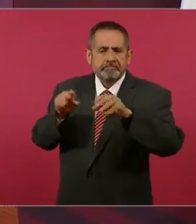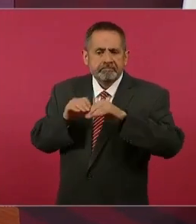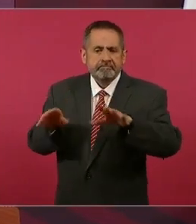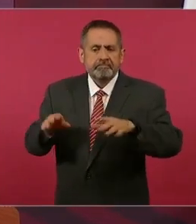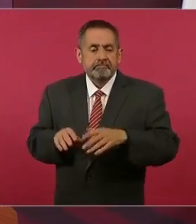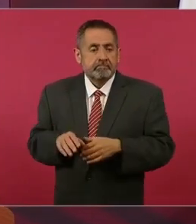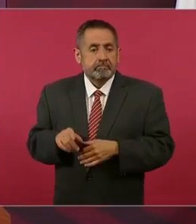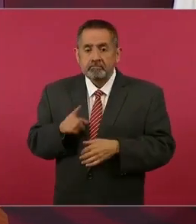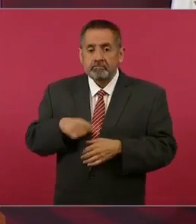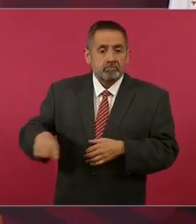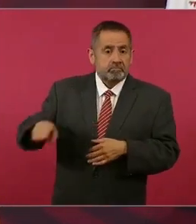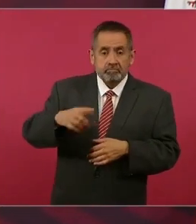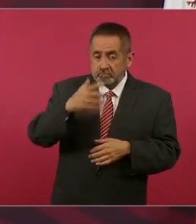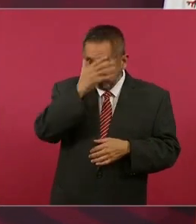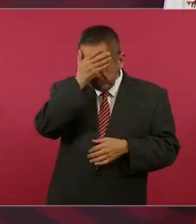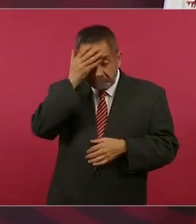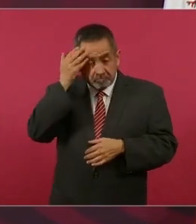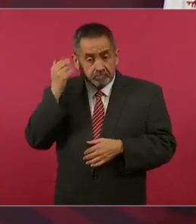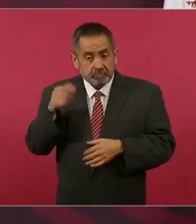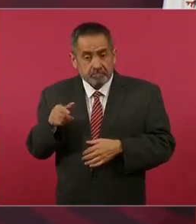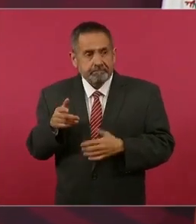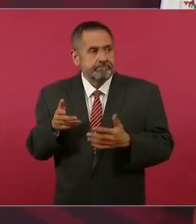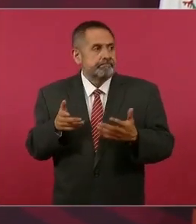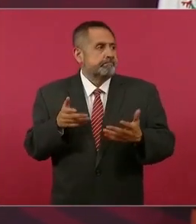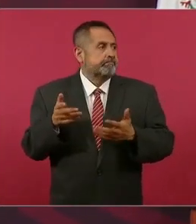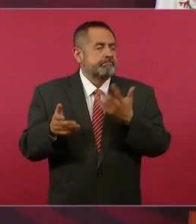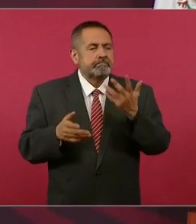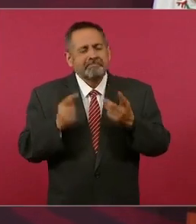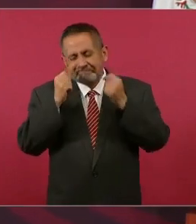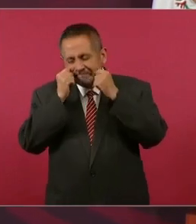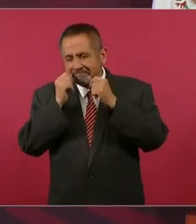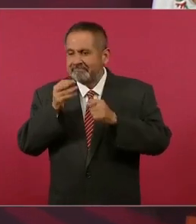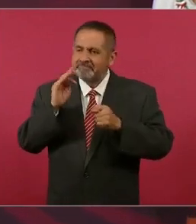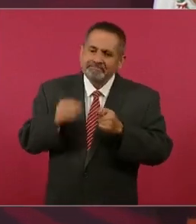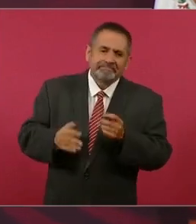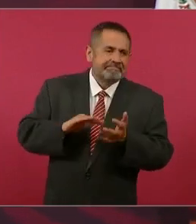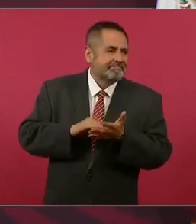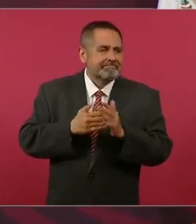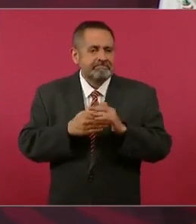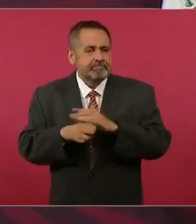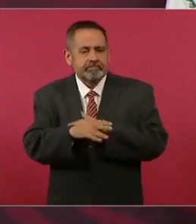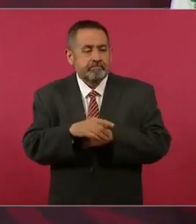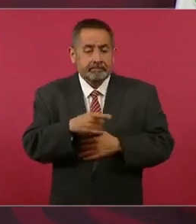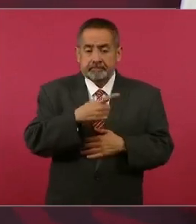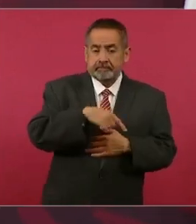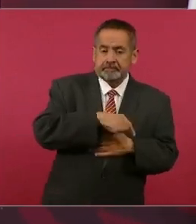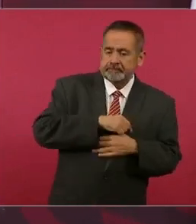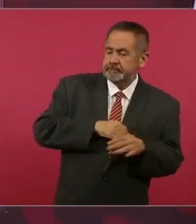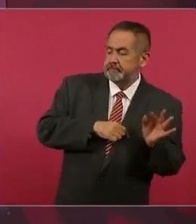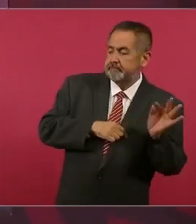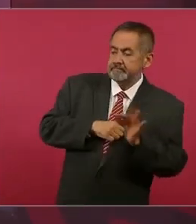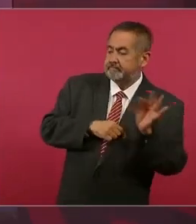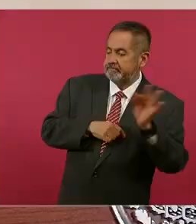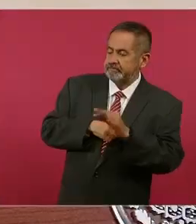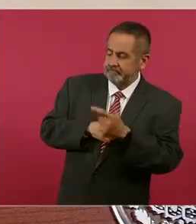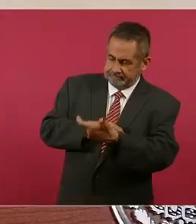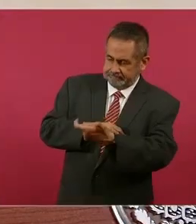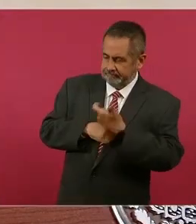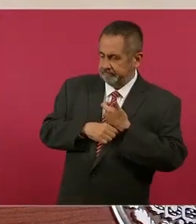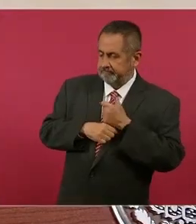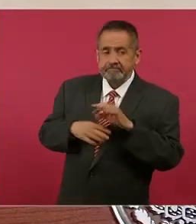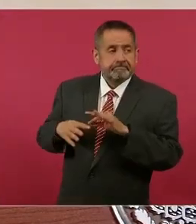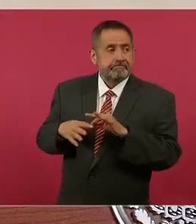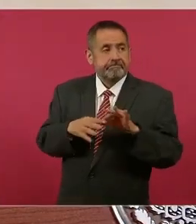porque muchos no saben y entonces los traficantes de personas, los